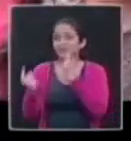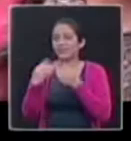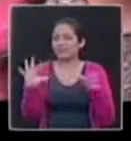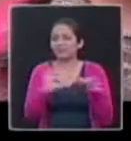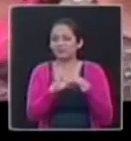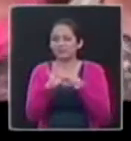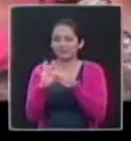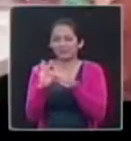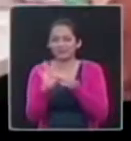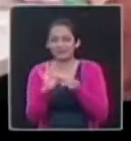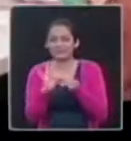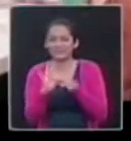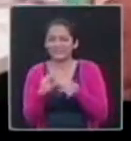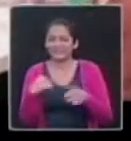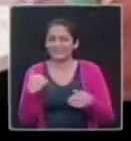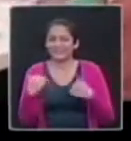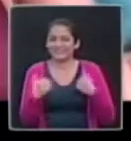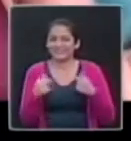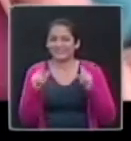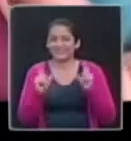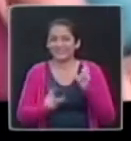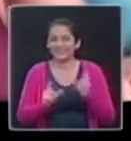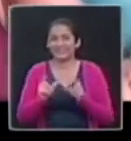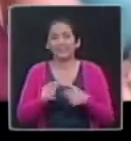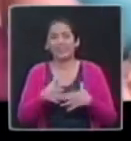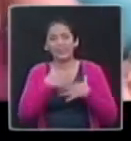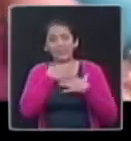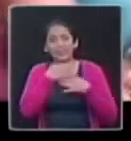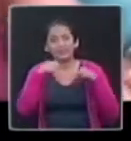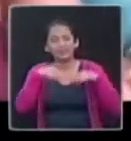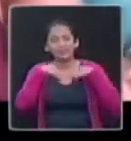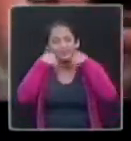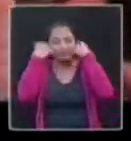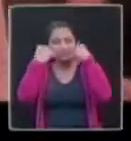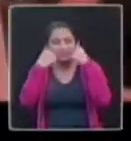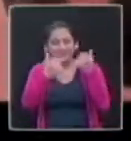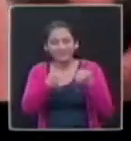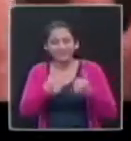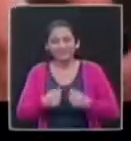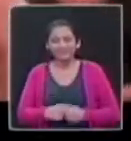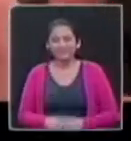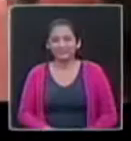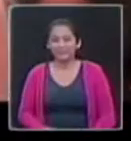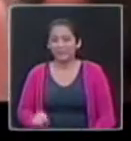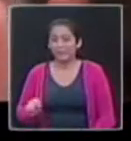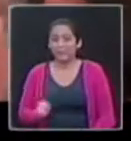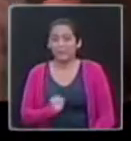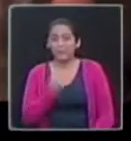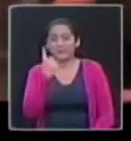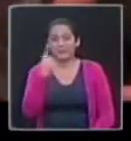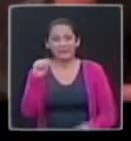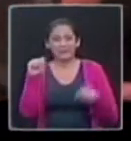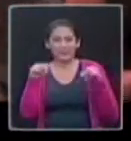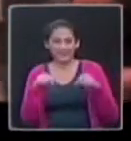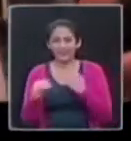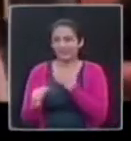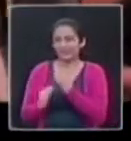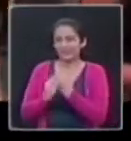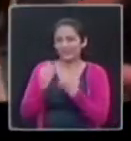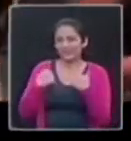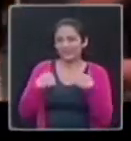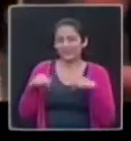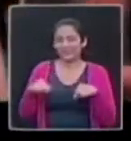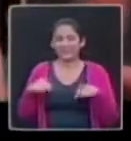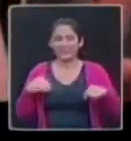así que súper, súper chévere, la gente es muy cariñosa y eso es bueno, ¿no? Bueno, es la primera vez que estoy en el cocine con Mariela, fui invitada y